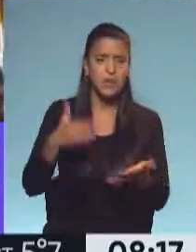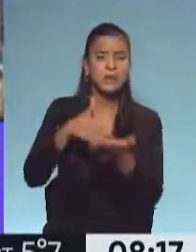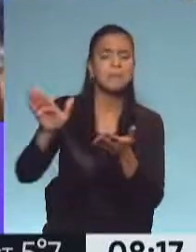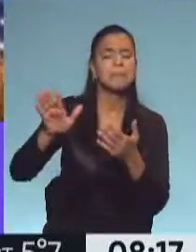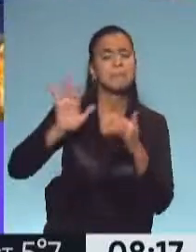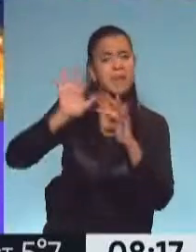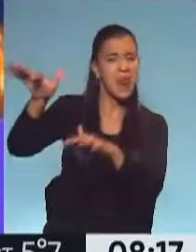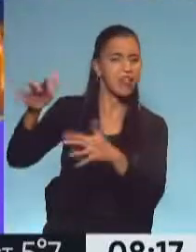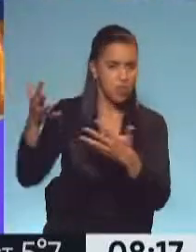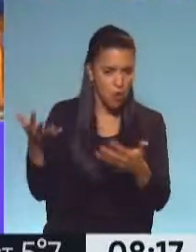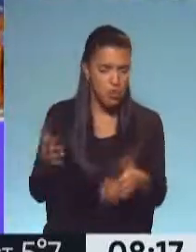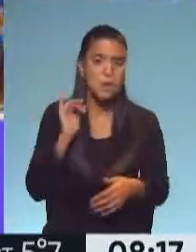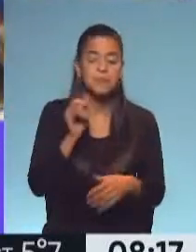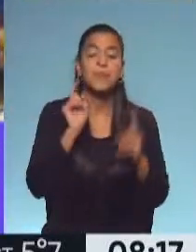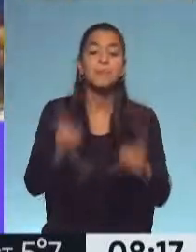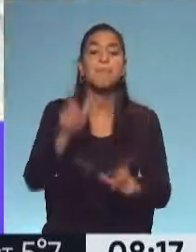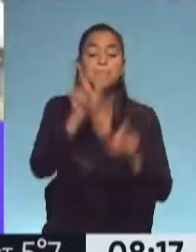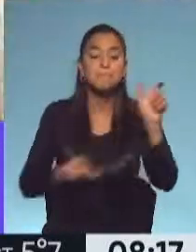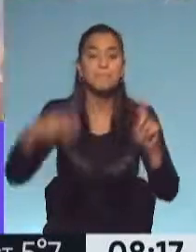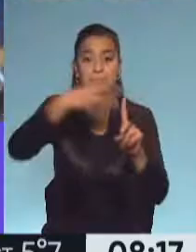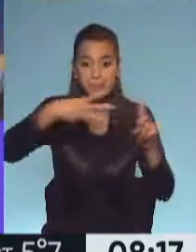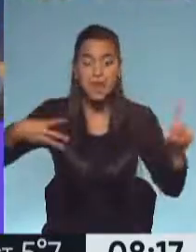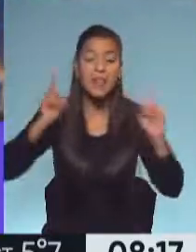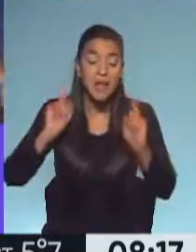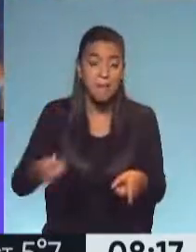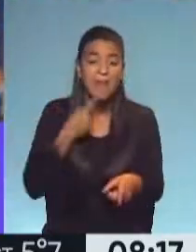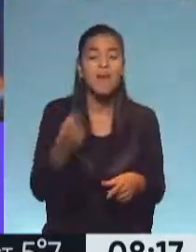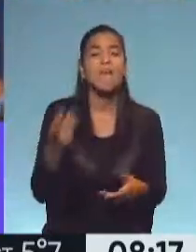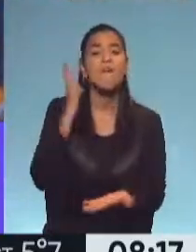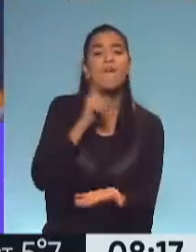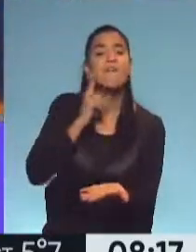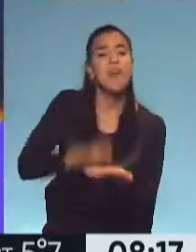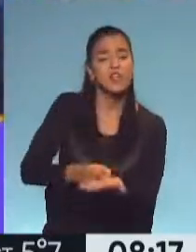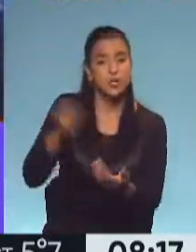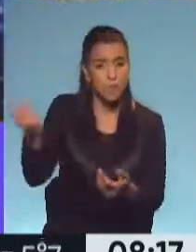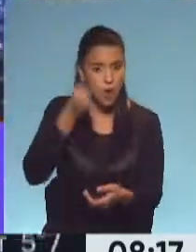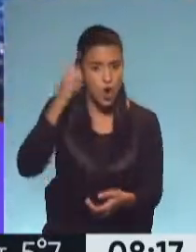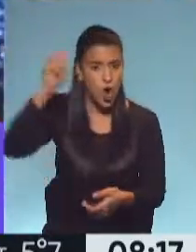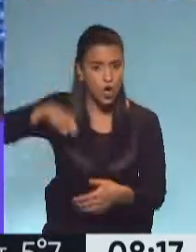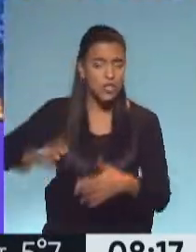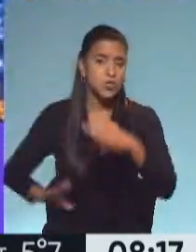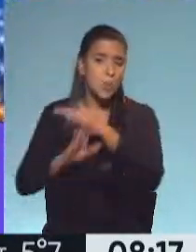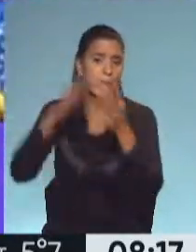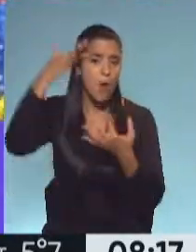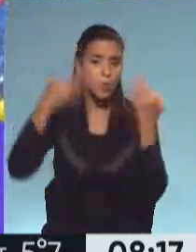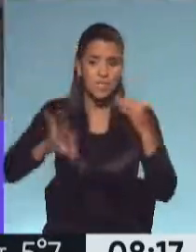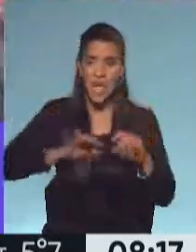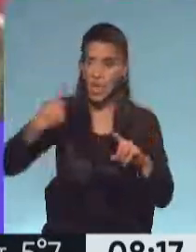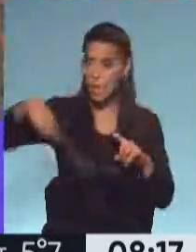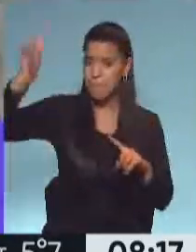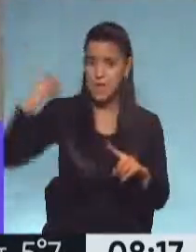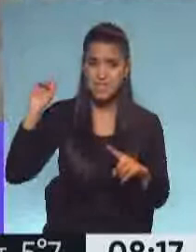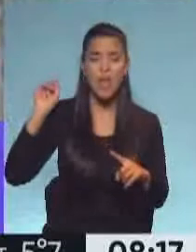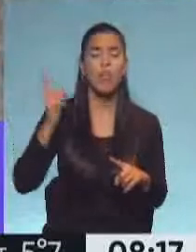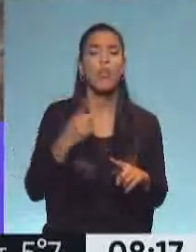discriminatoria. Sí, y también hacia las personas LGBTIQ. De hecho, hubo un fallo muy importante de la Corte Suprema de Justicia el año pasado, haciendo